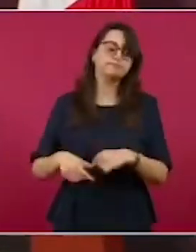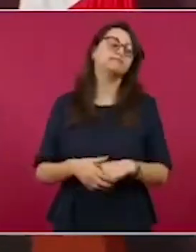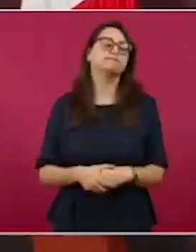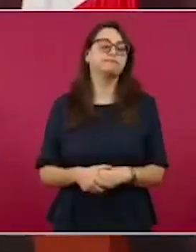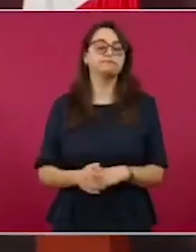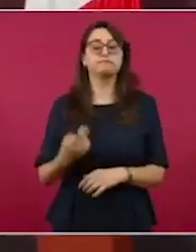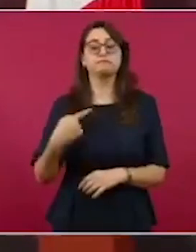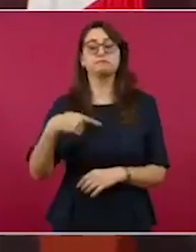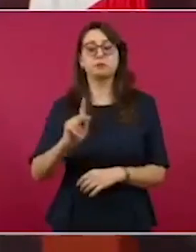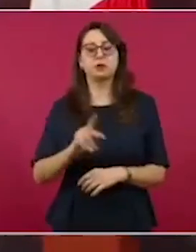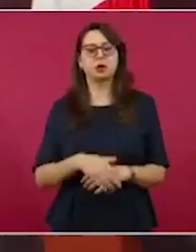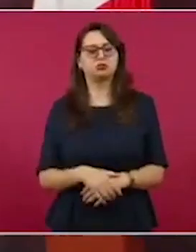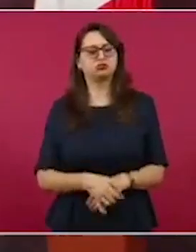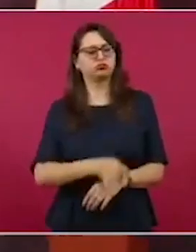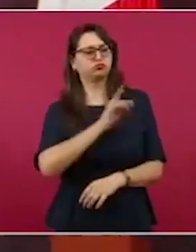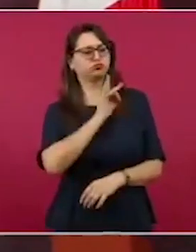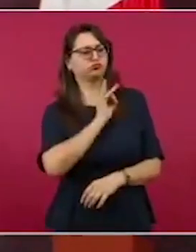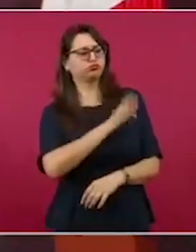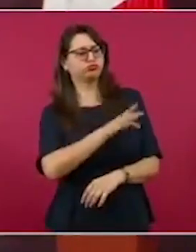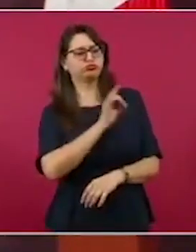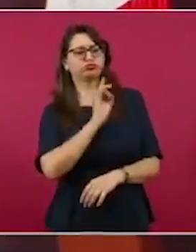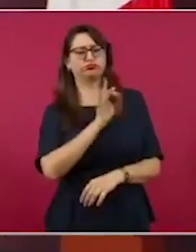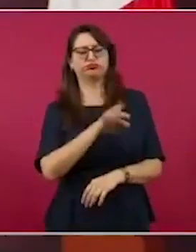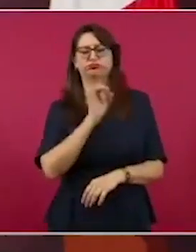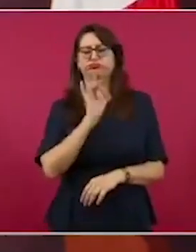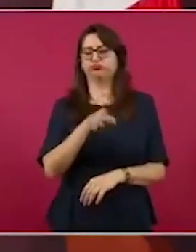quién creen ustedes que me sacó a flote?